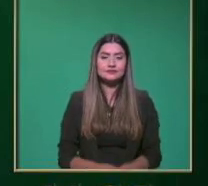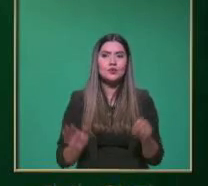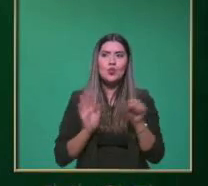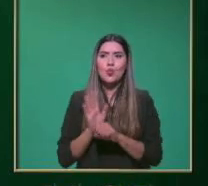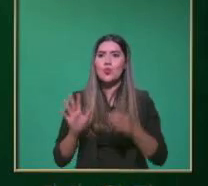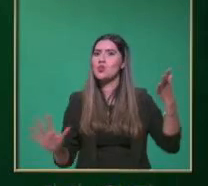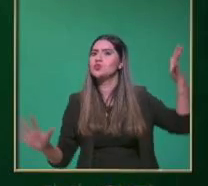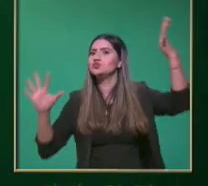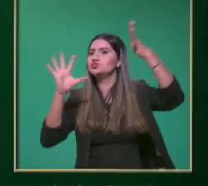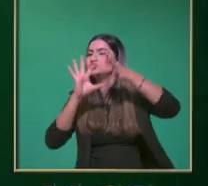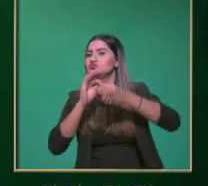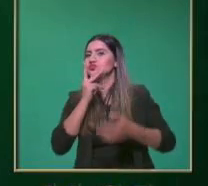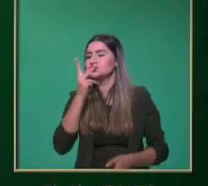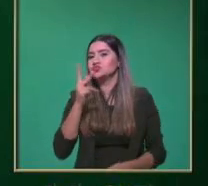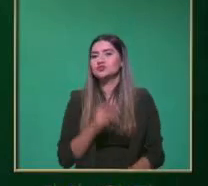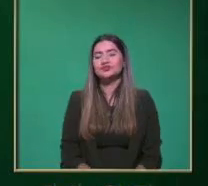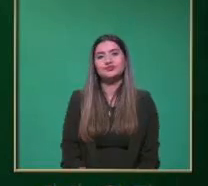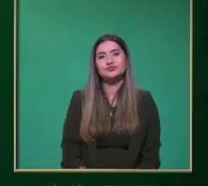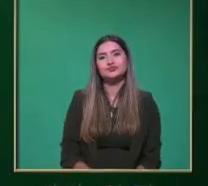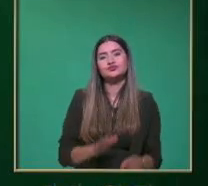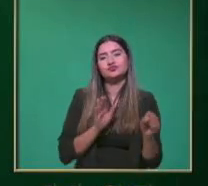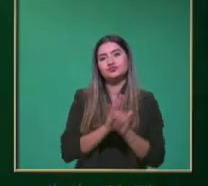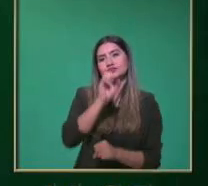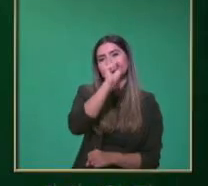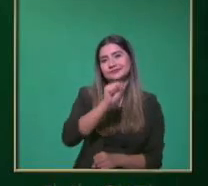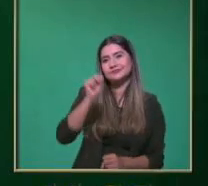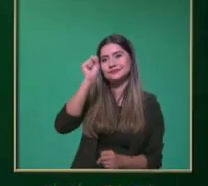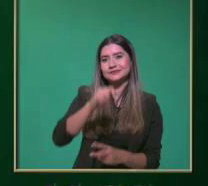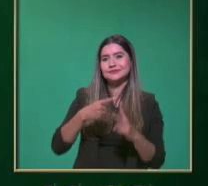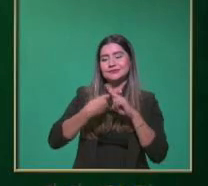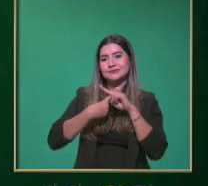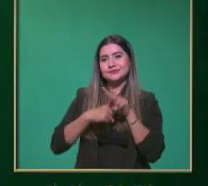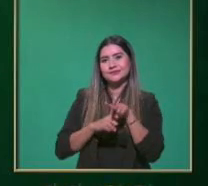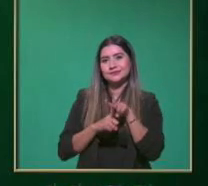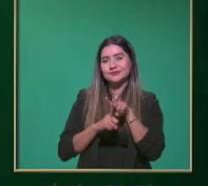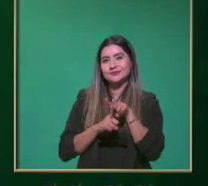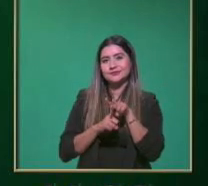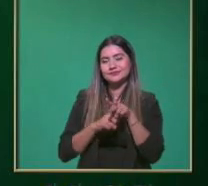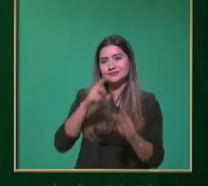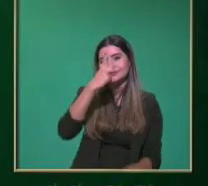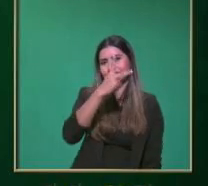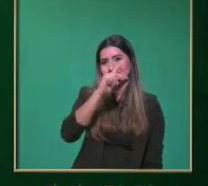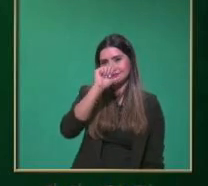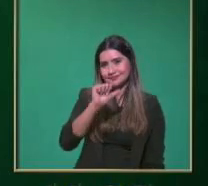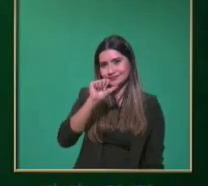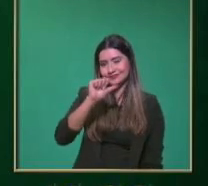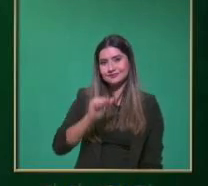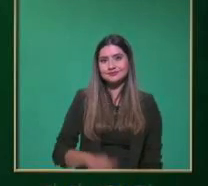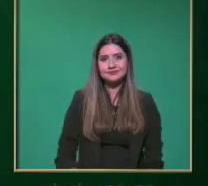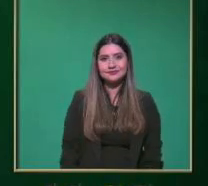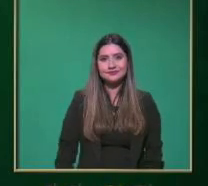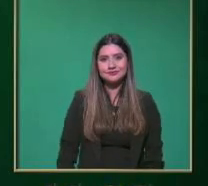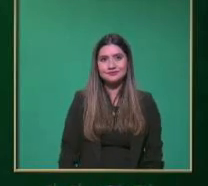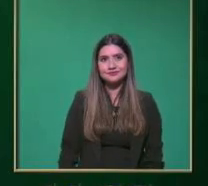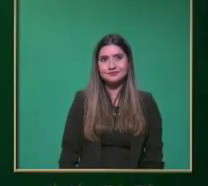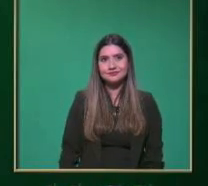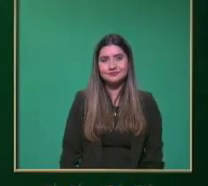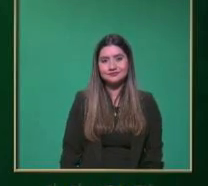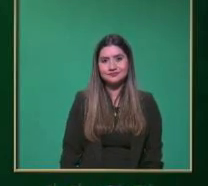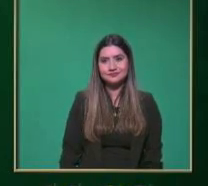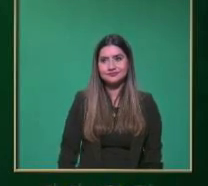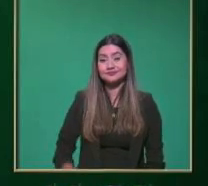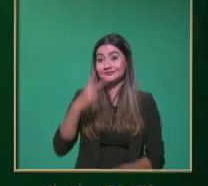la maestra? ¿Con qué sílaba empieza por la palabra pastel, maestra? Con la sílaba pa. Con y la aquí sílaba está, pa. Es la